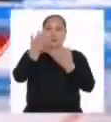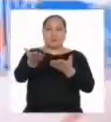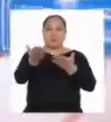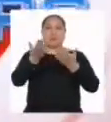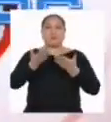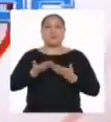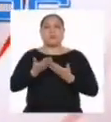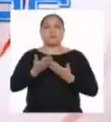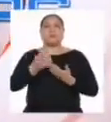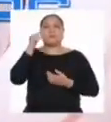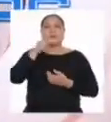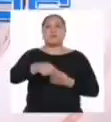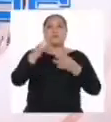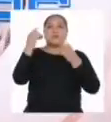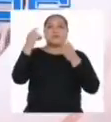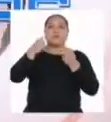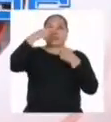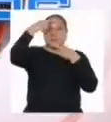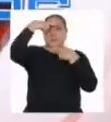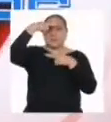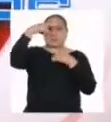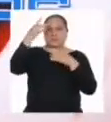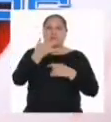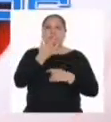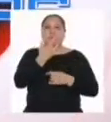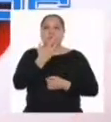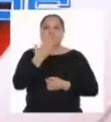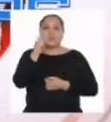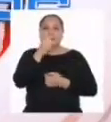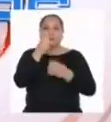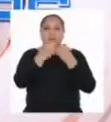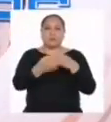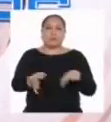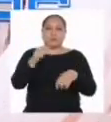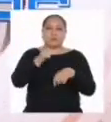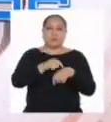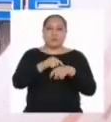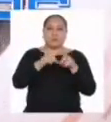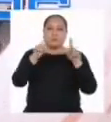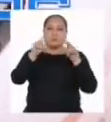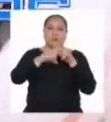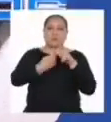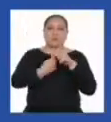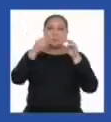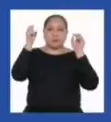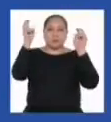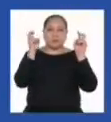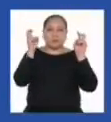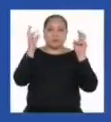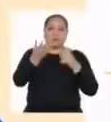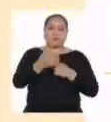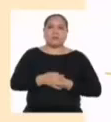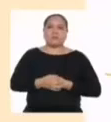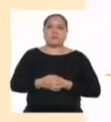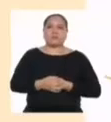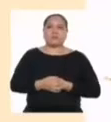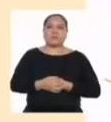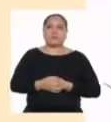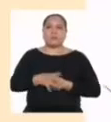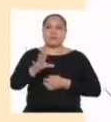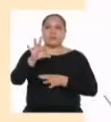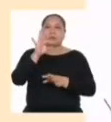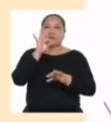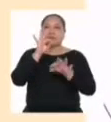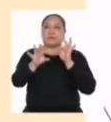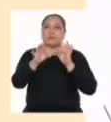Bienvenidas y bienvenidos a su Rappi Noticiero favorito. Y como no perdemos tiempo, arrancamos con los titulares.